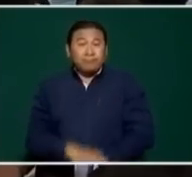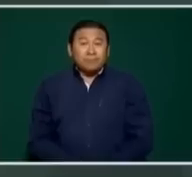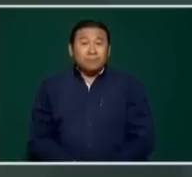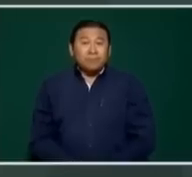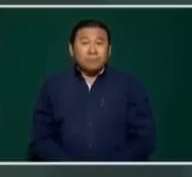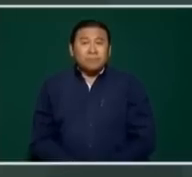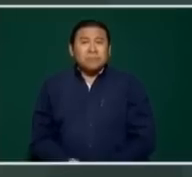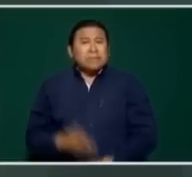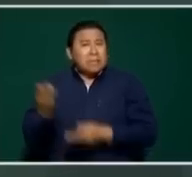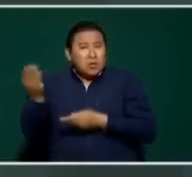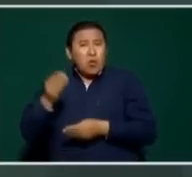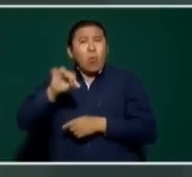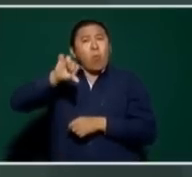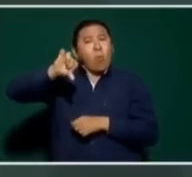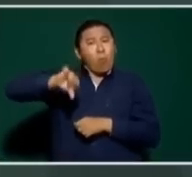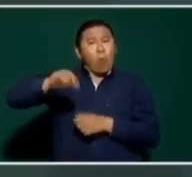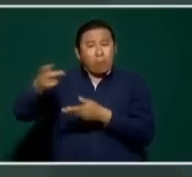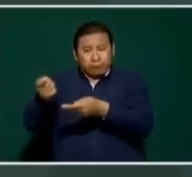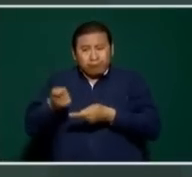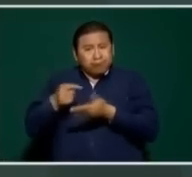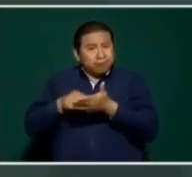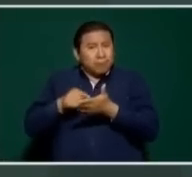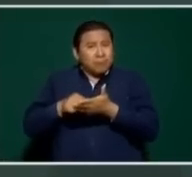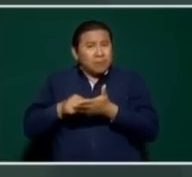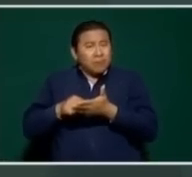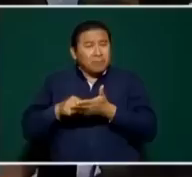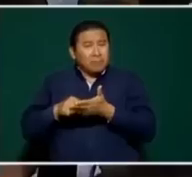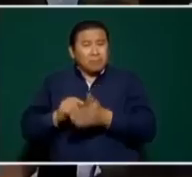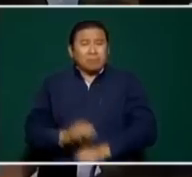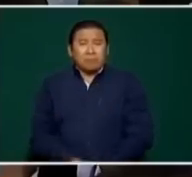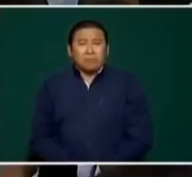no tienen el reporte de hoy o del fin